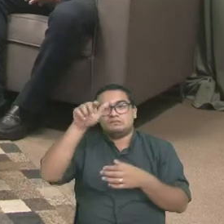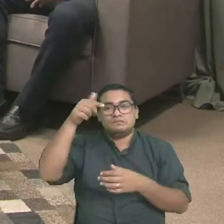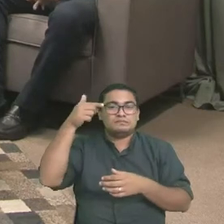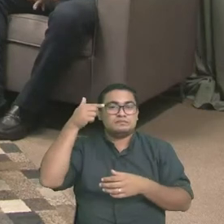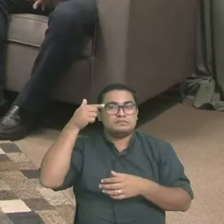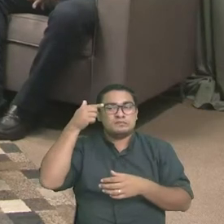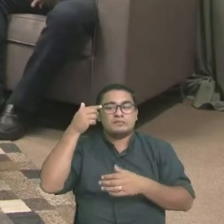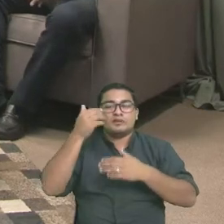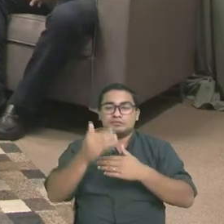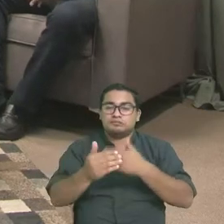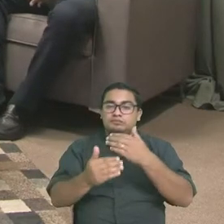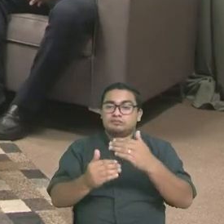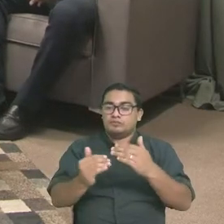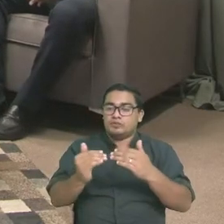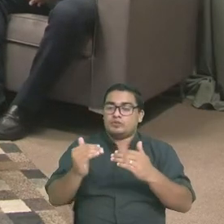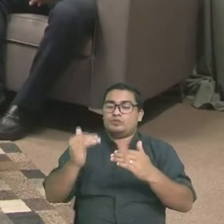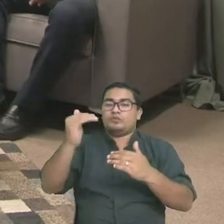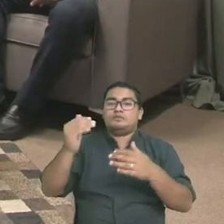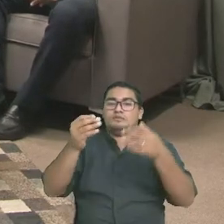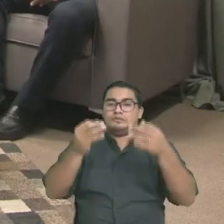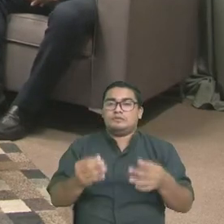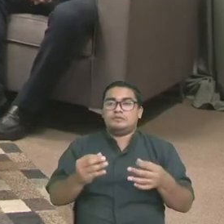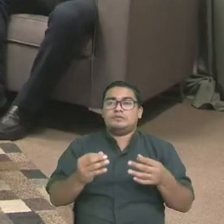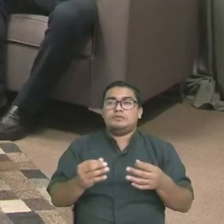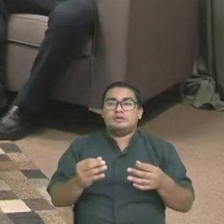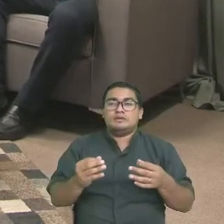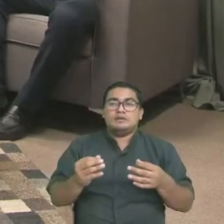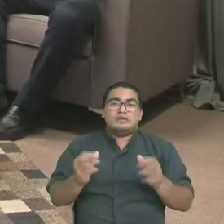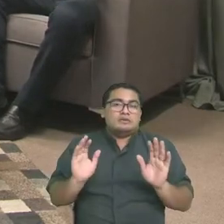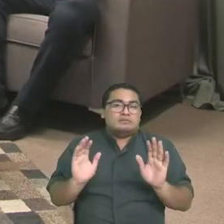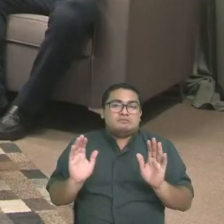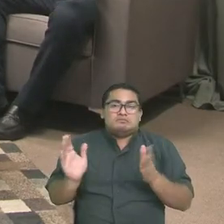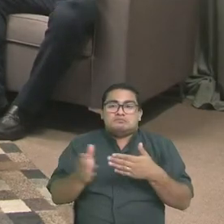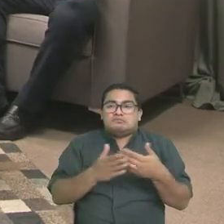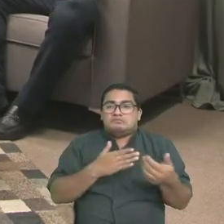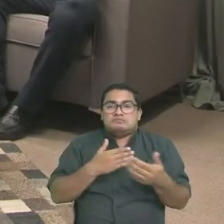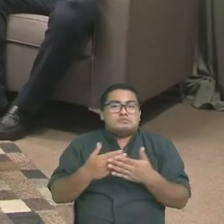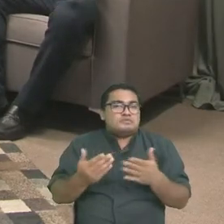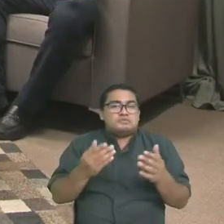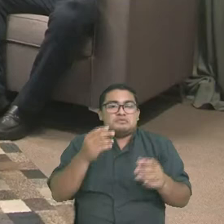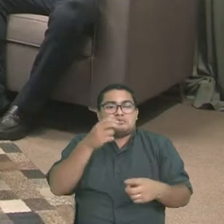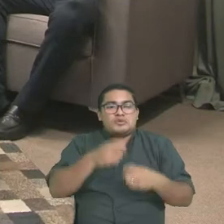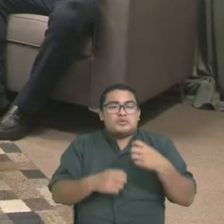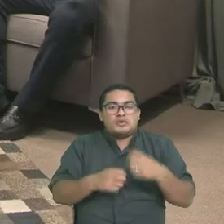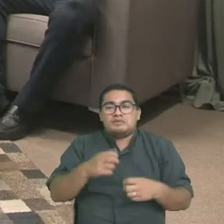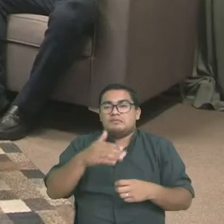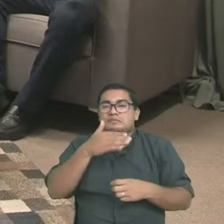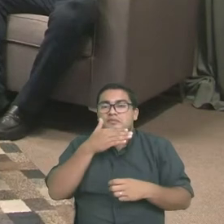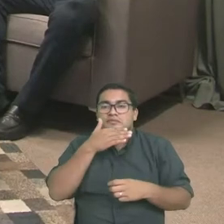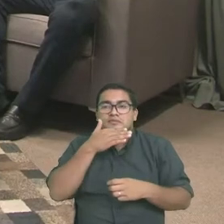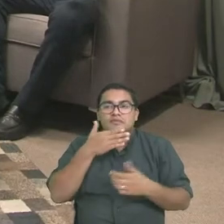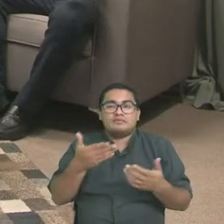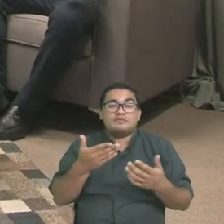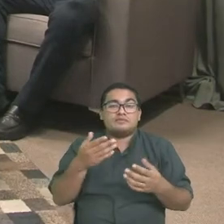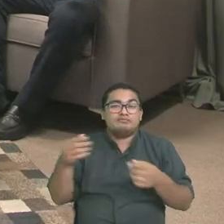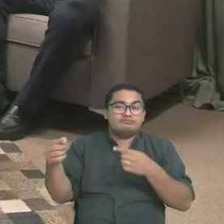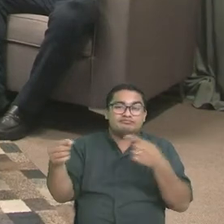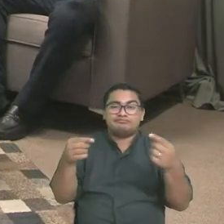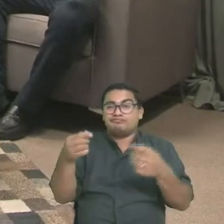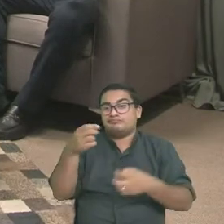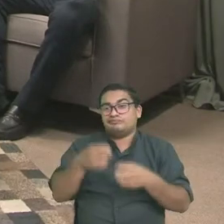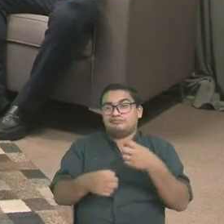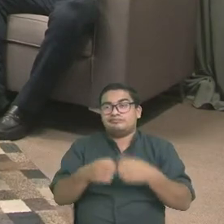gracias a Dios hemos venido superando? Que independientemente de los problemas, de las dificultades y de las